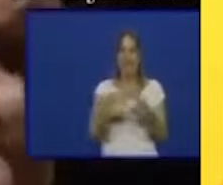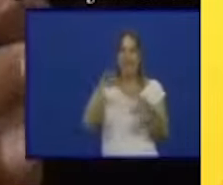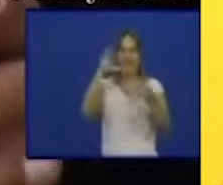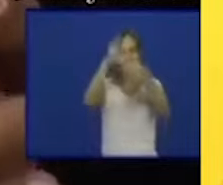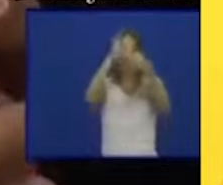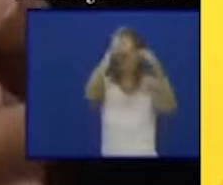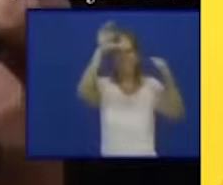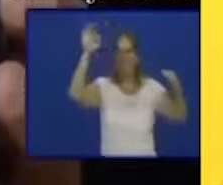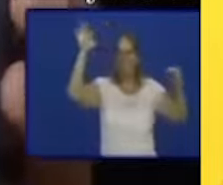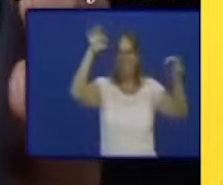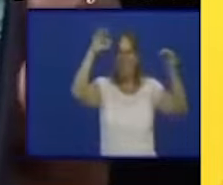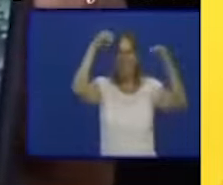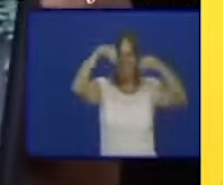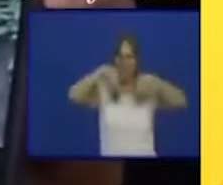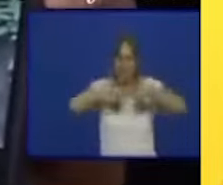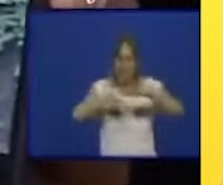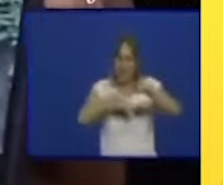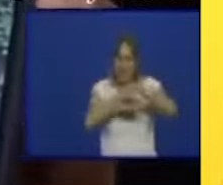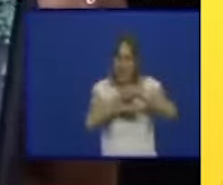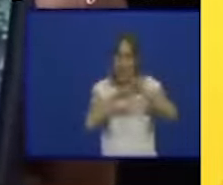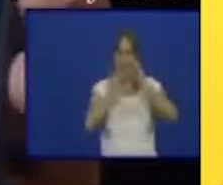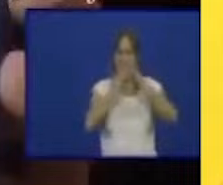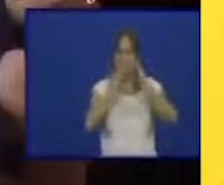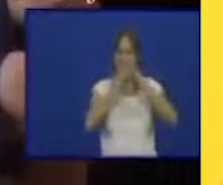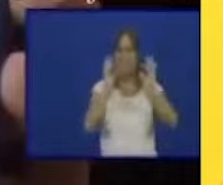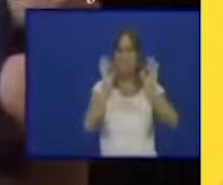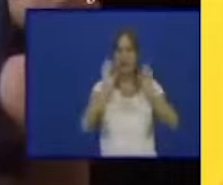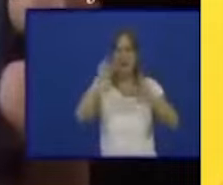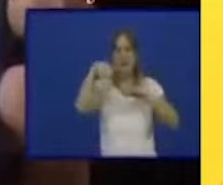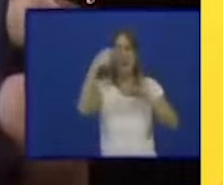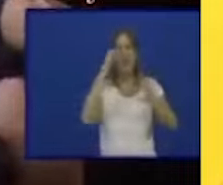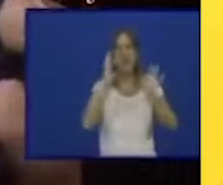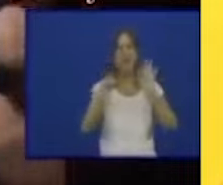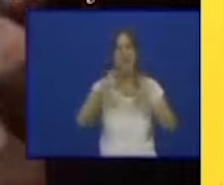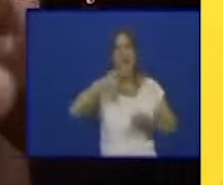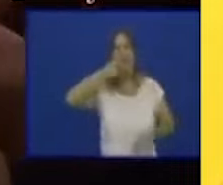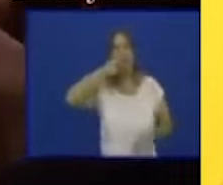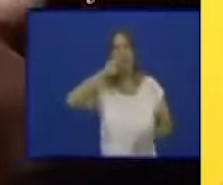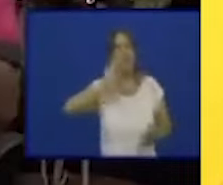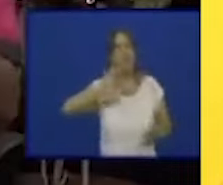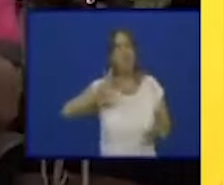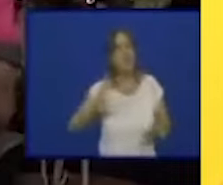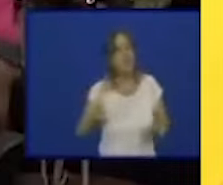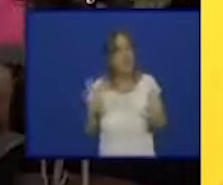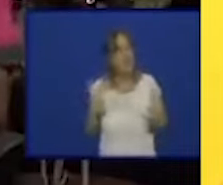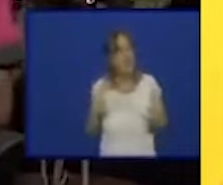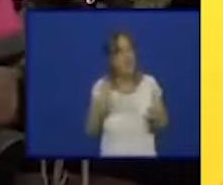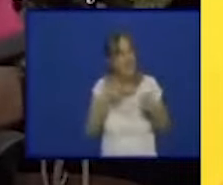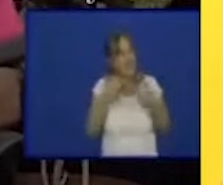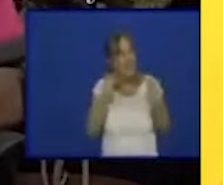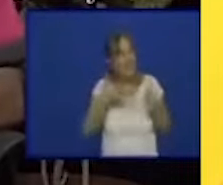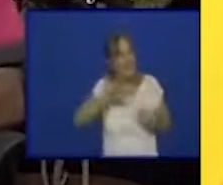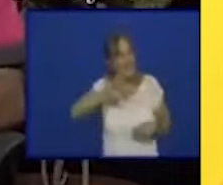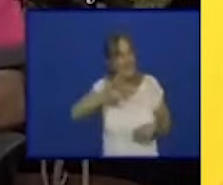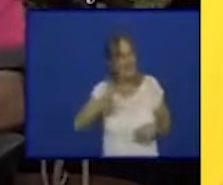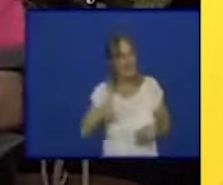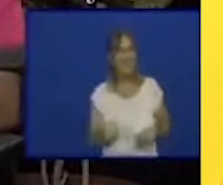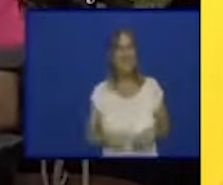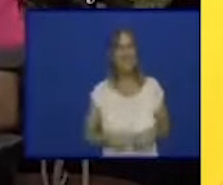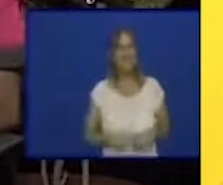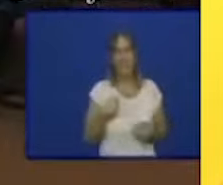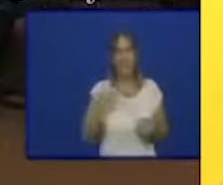cómo ser más miserable. Dale un hervor, ponle sal. ¿Qué sal? Si en Cuba no hay sal, siendo una